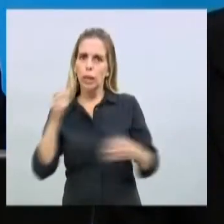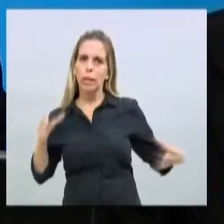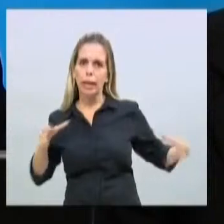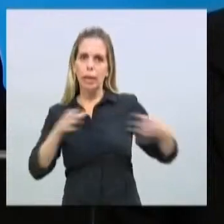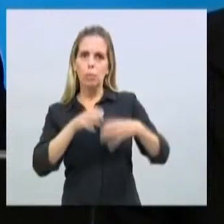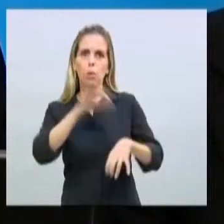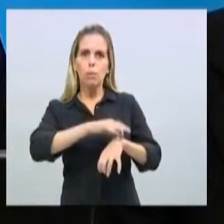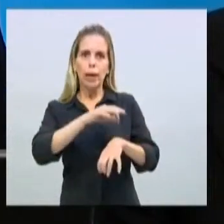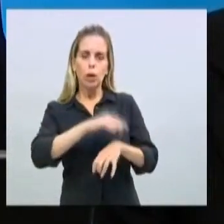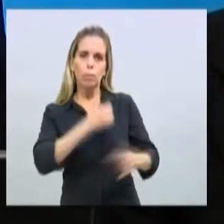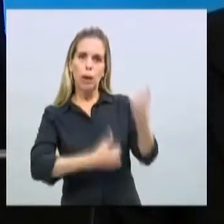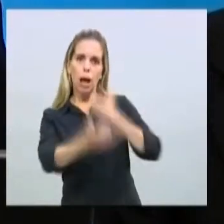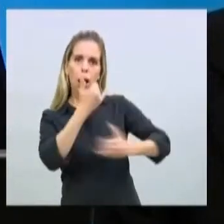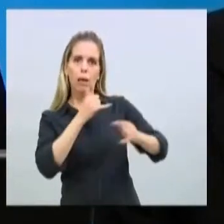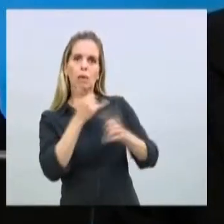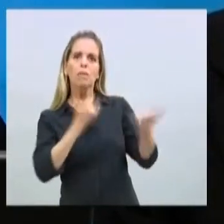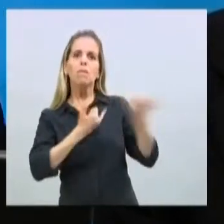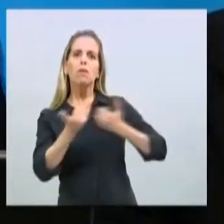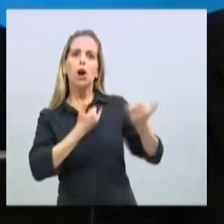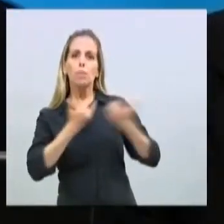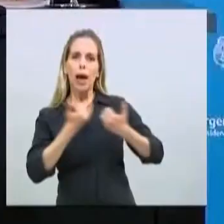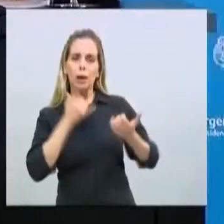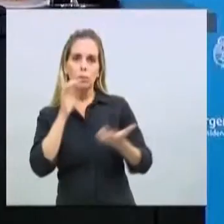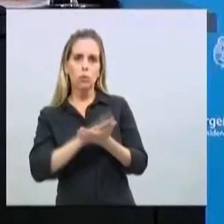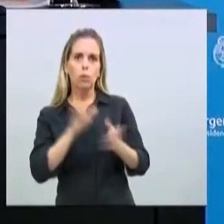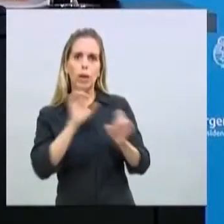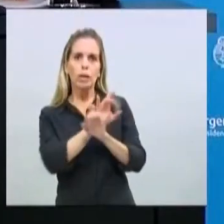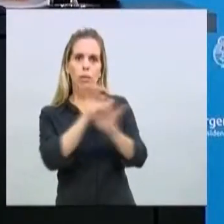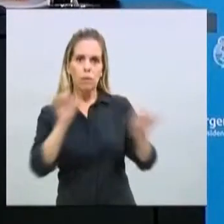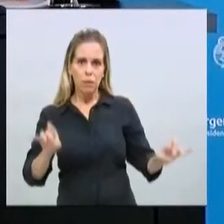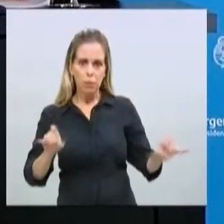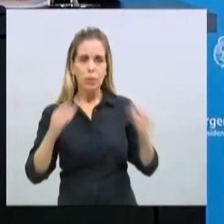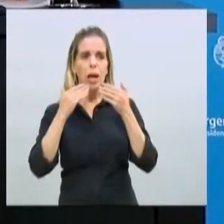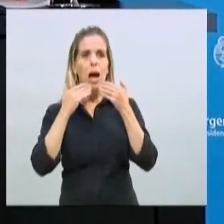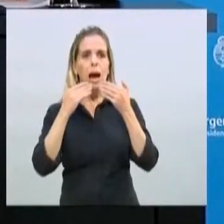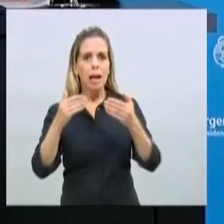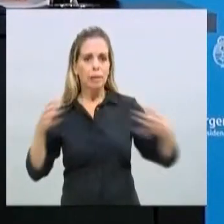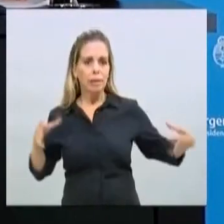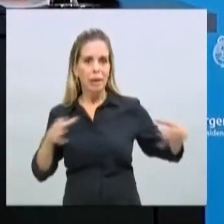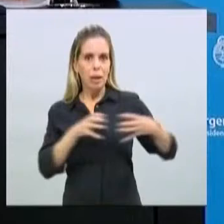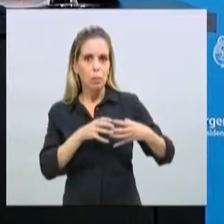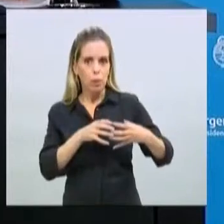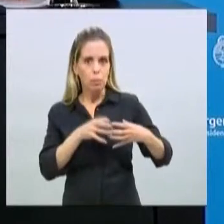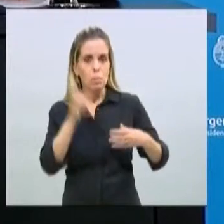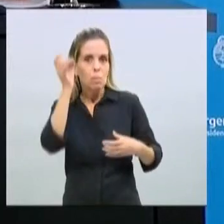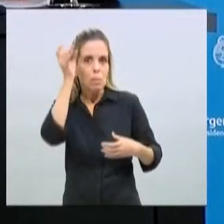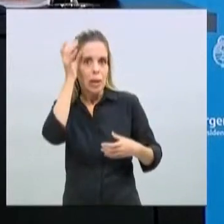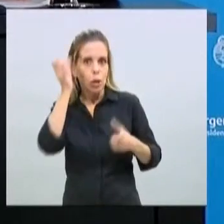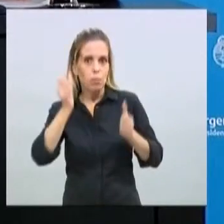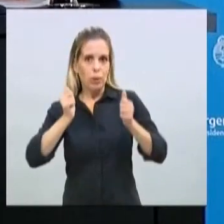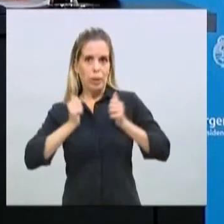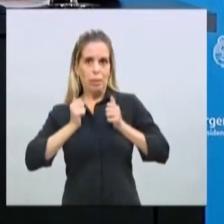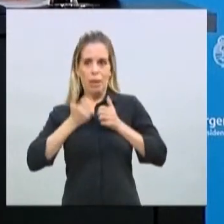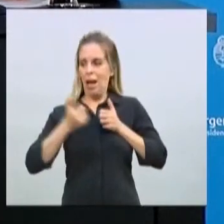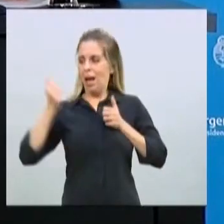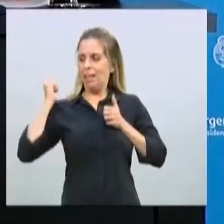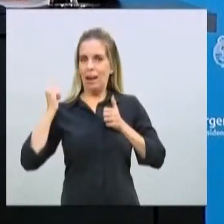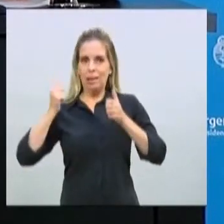que, como yo, es solo un abogado. Así que mil gracias y perdón por darles la espalda.